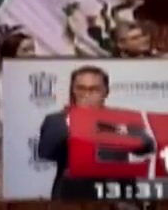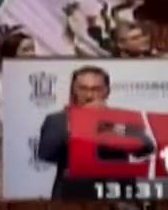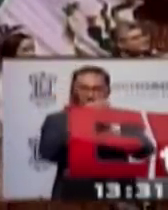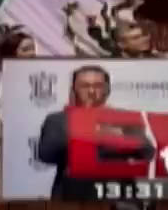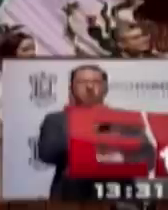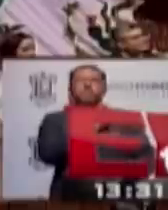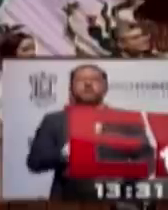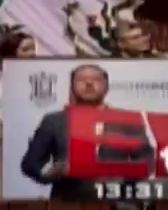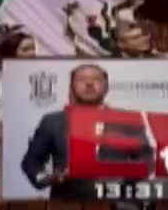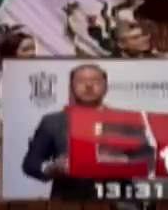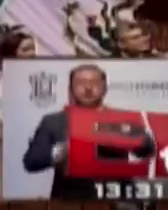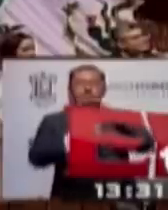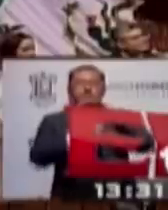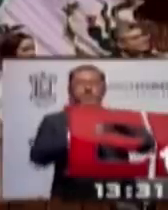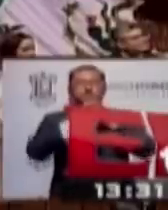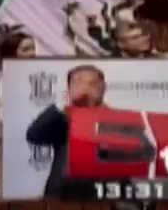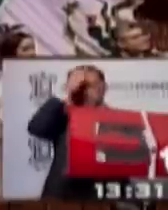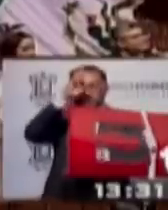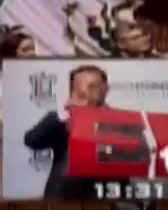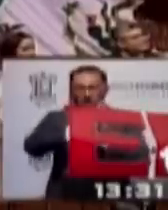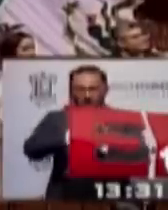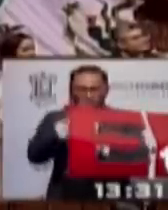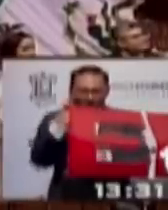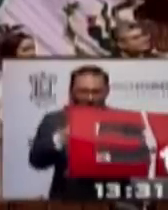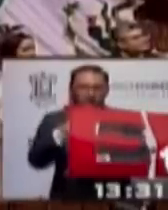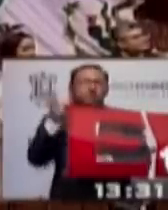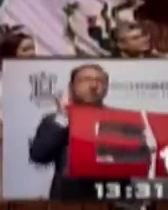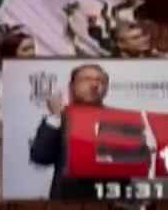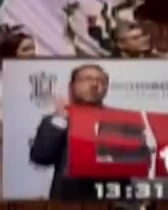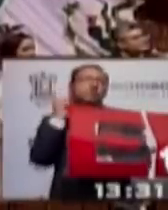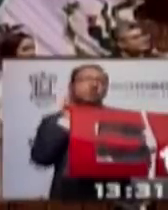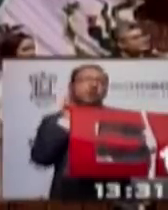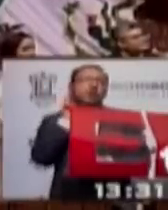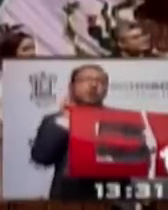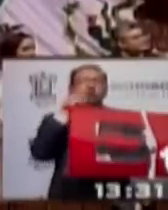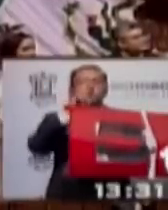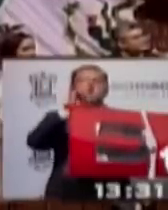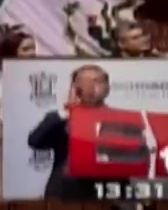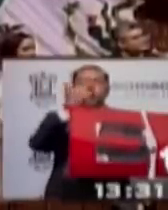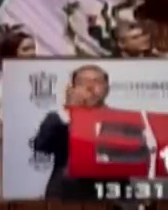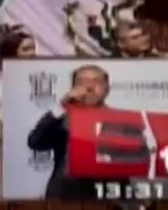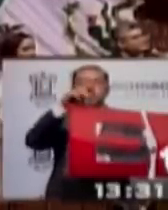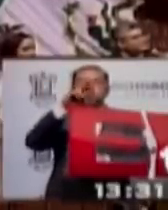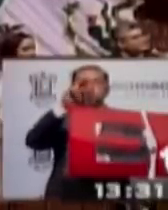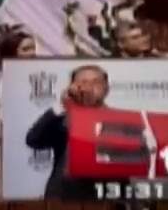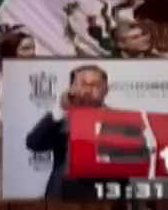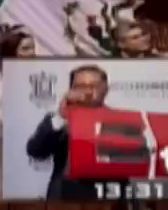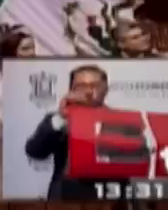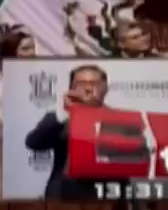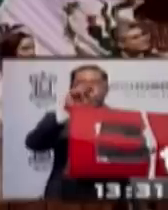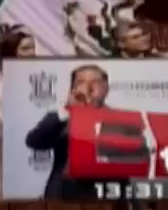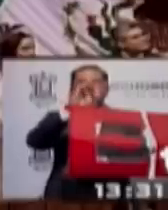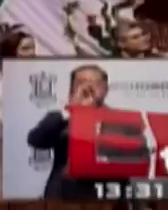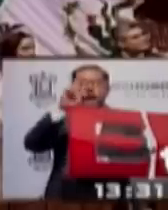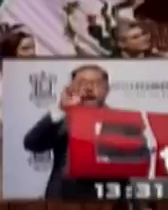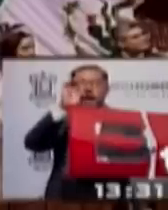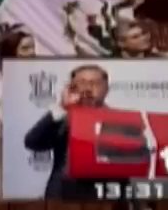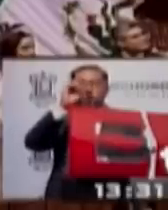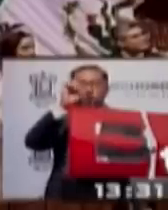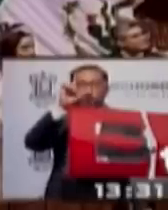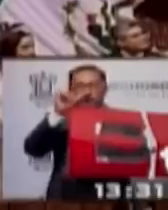presidente de la mesa directiva de esta legislatura, al diputado Raimundo Arriola